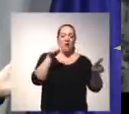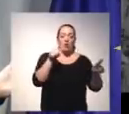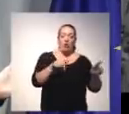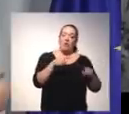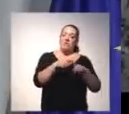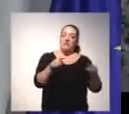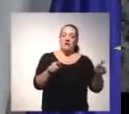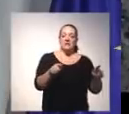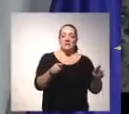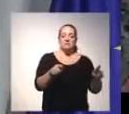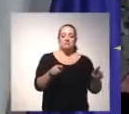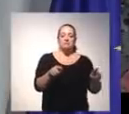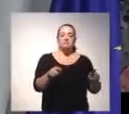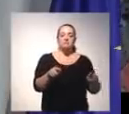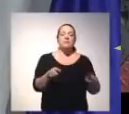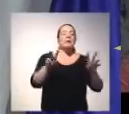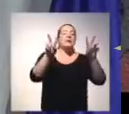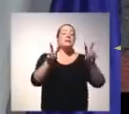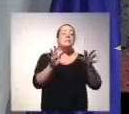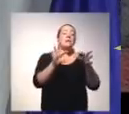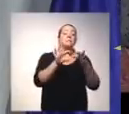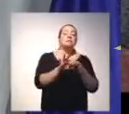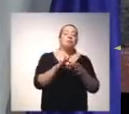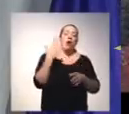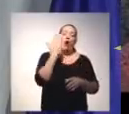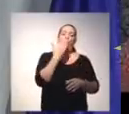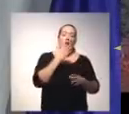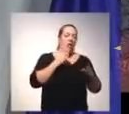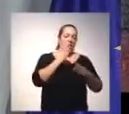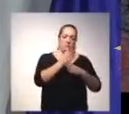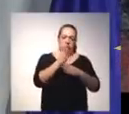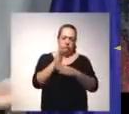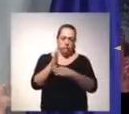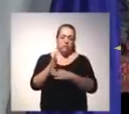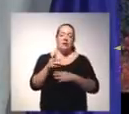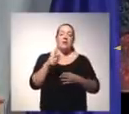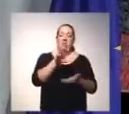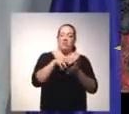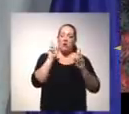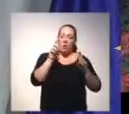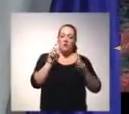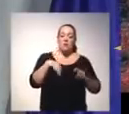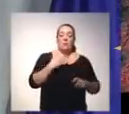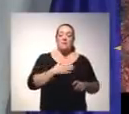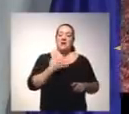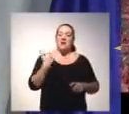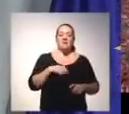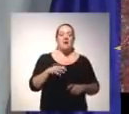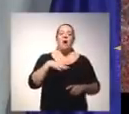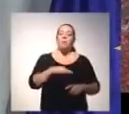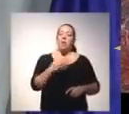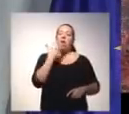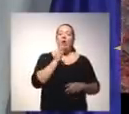manteníamos hasta el día de hoy. Con respecto a la docencia en los centros educativos, en el día de mañana se van a retomar las clases de manera